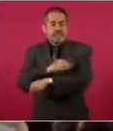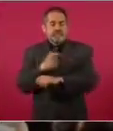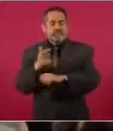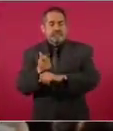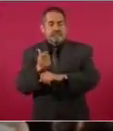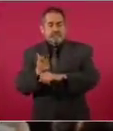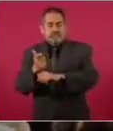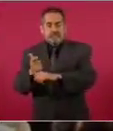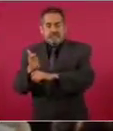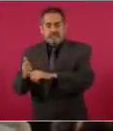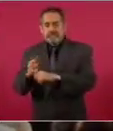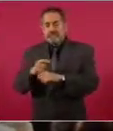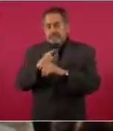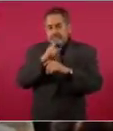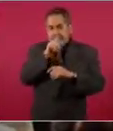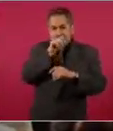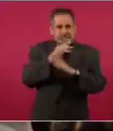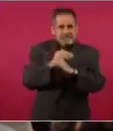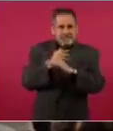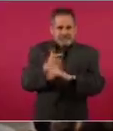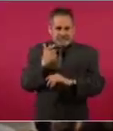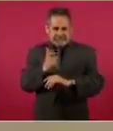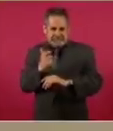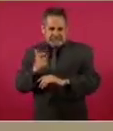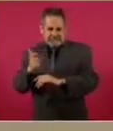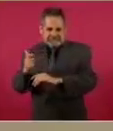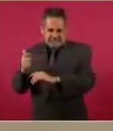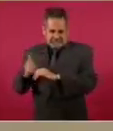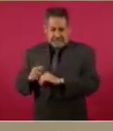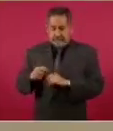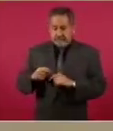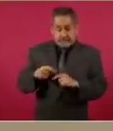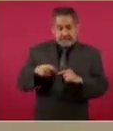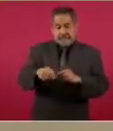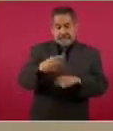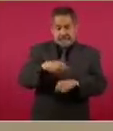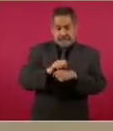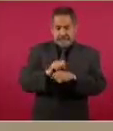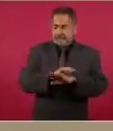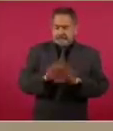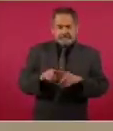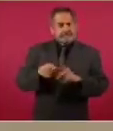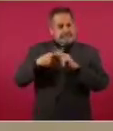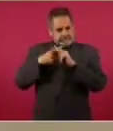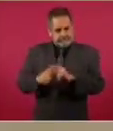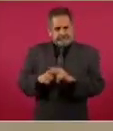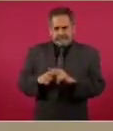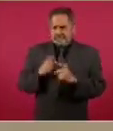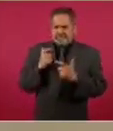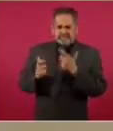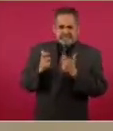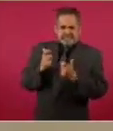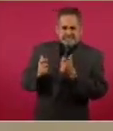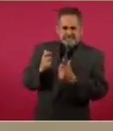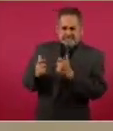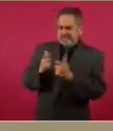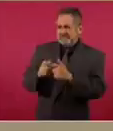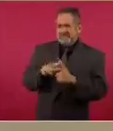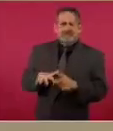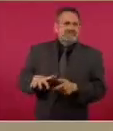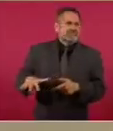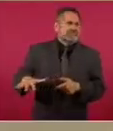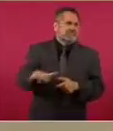aves, por lo que antes de que concluya la presente semana, iniciarán las labores de